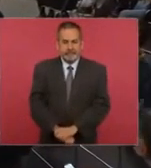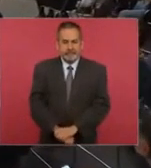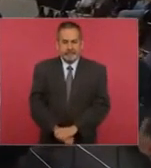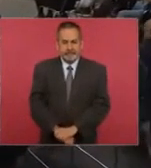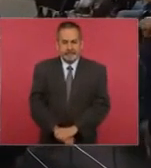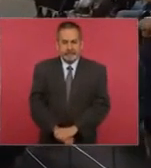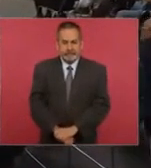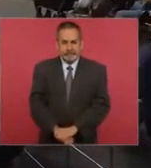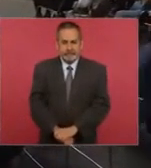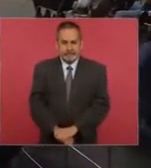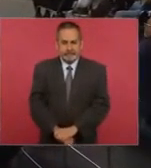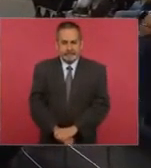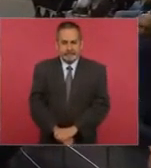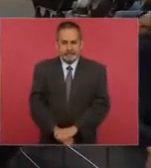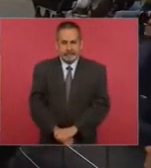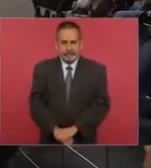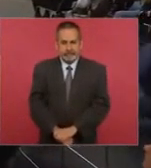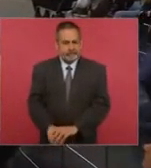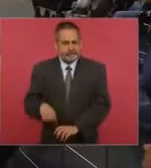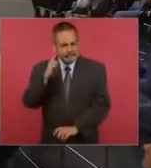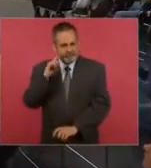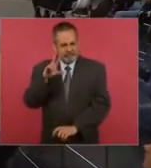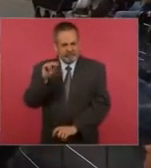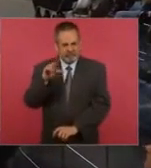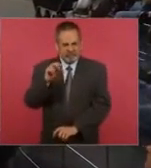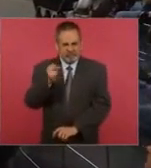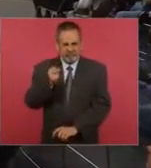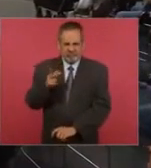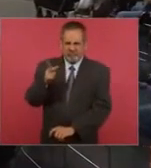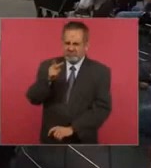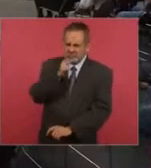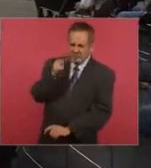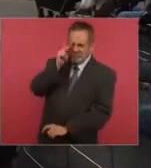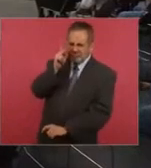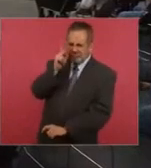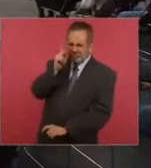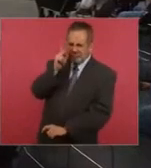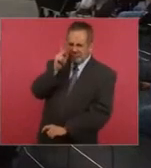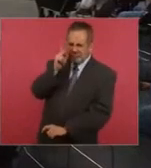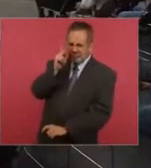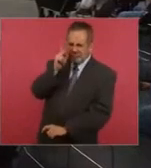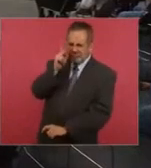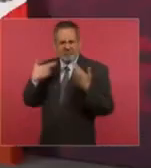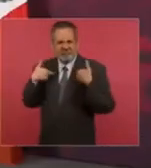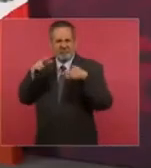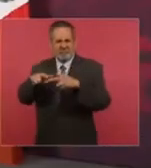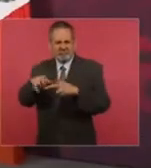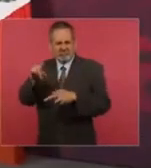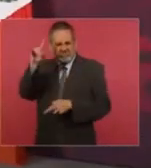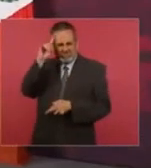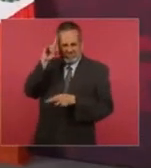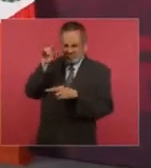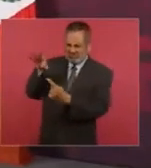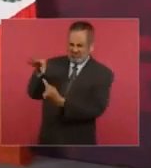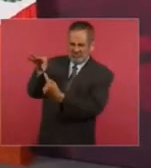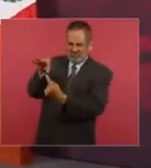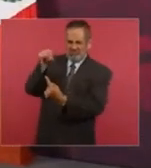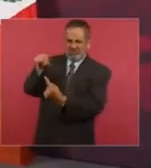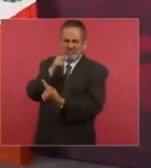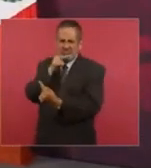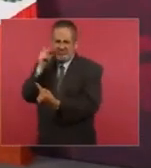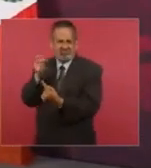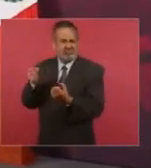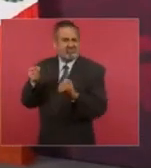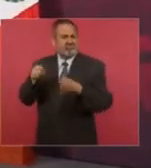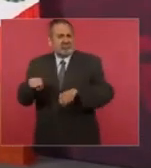no no el papa sí lo voy a decir de frente es el representante del maligno en la tierra ocupando